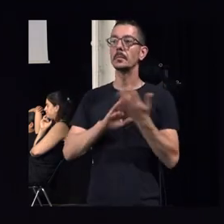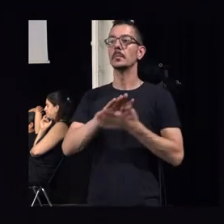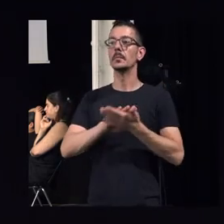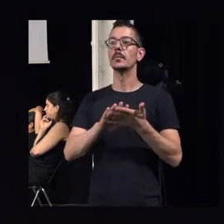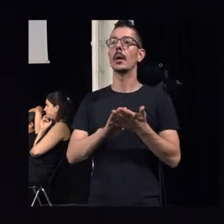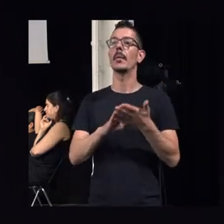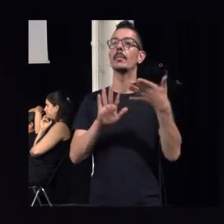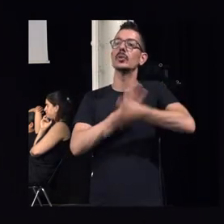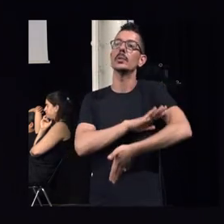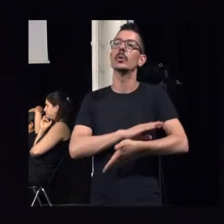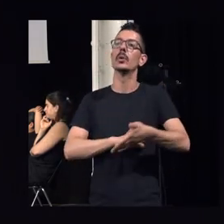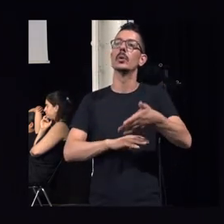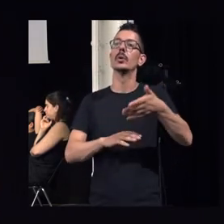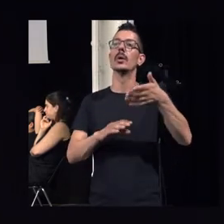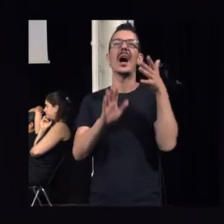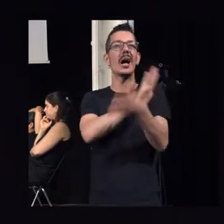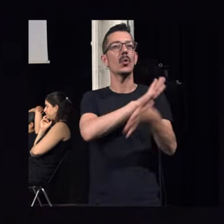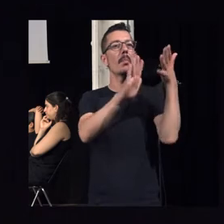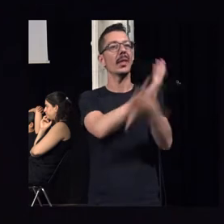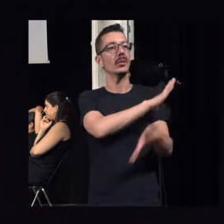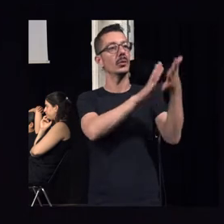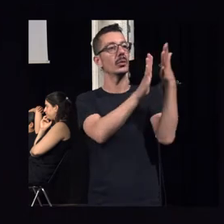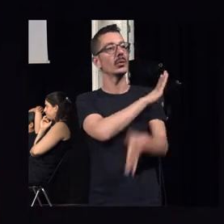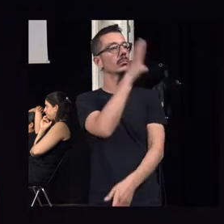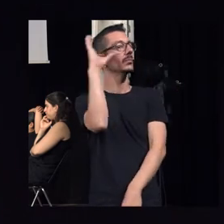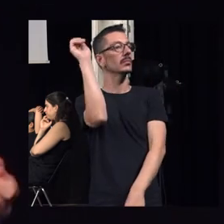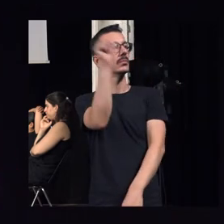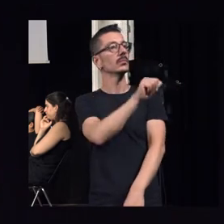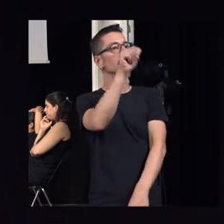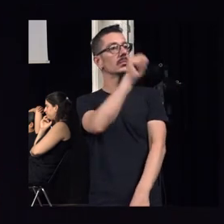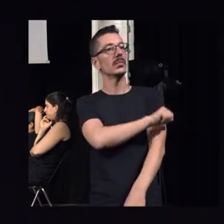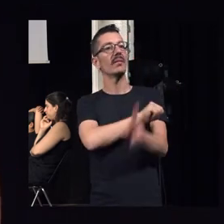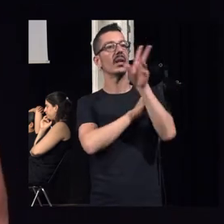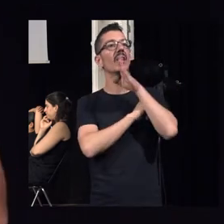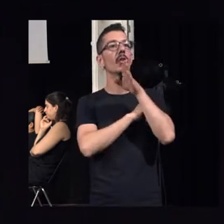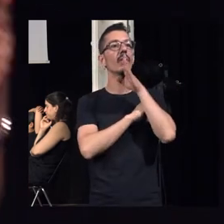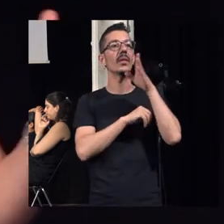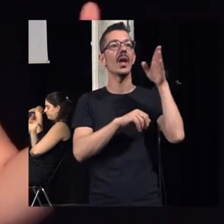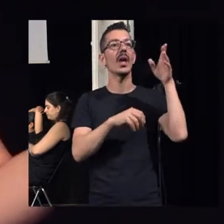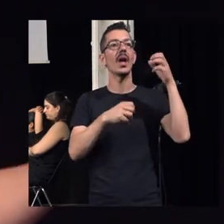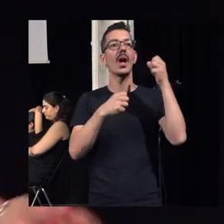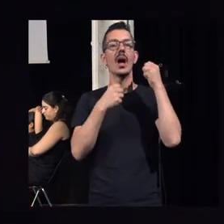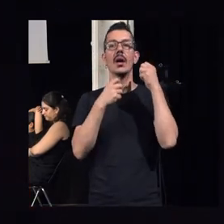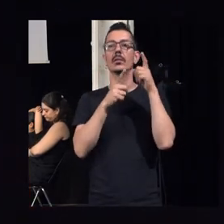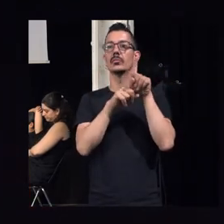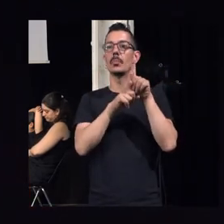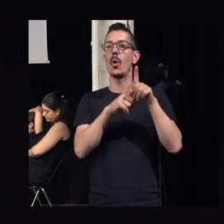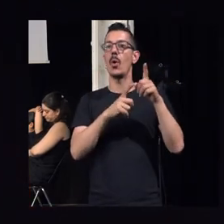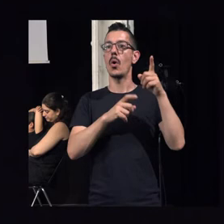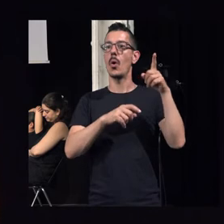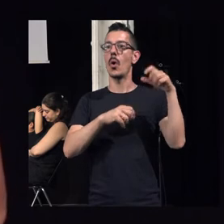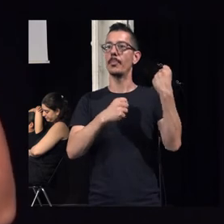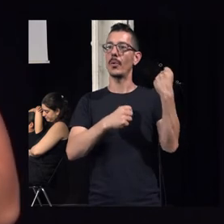Nos duelen esos argumentos por parte de las autoridades, por supuesto, de las